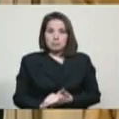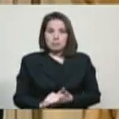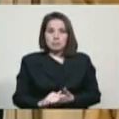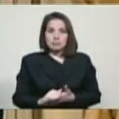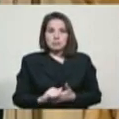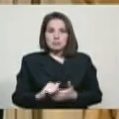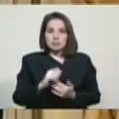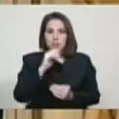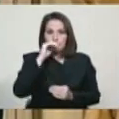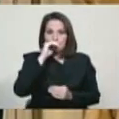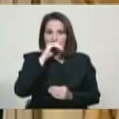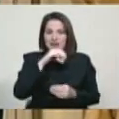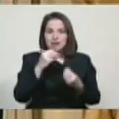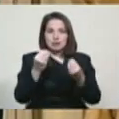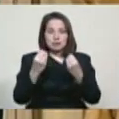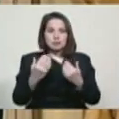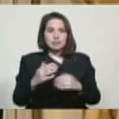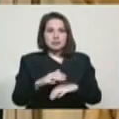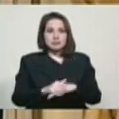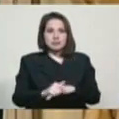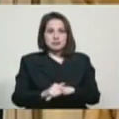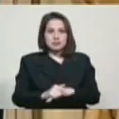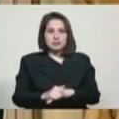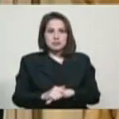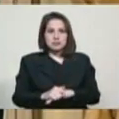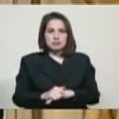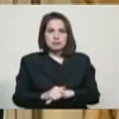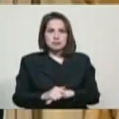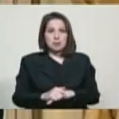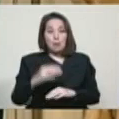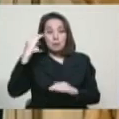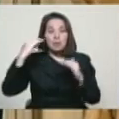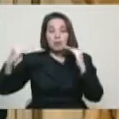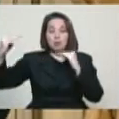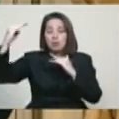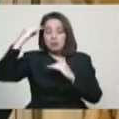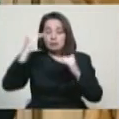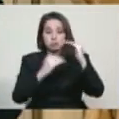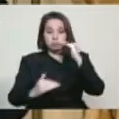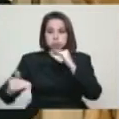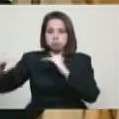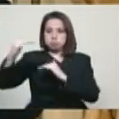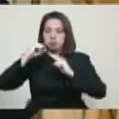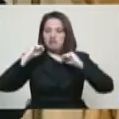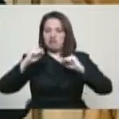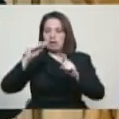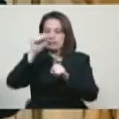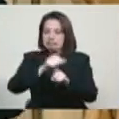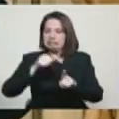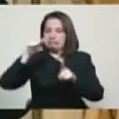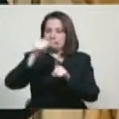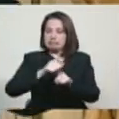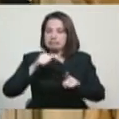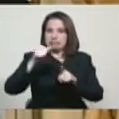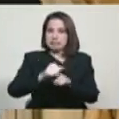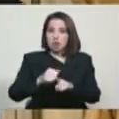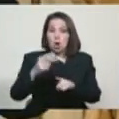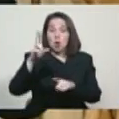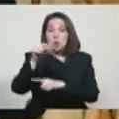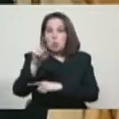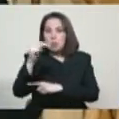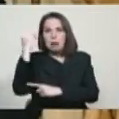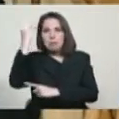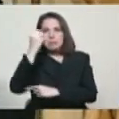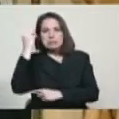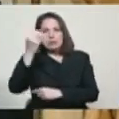Y resumimos una etapa de madurez, de combate, que jamás hubiéramos pensado que podíamos